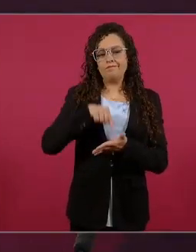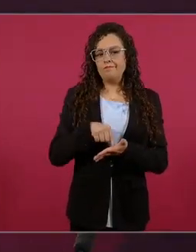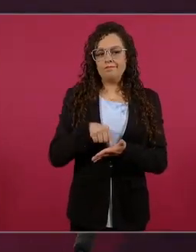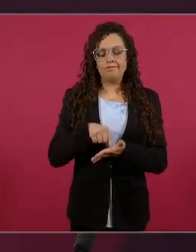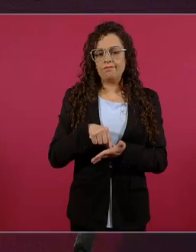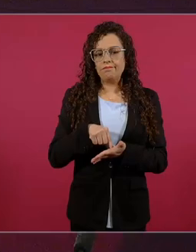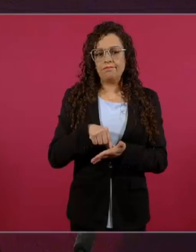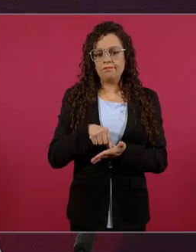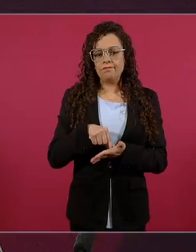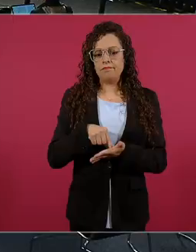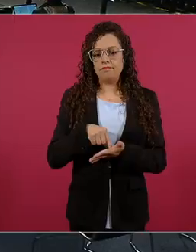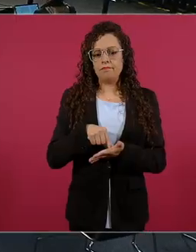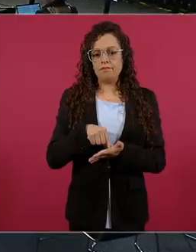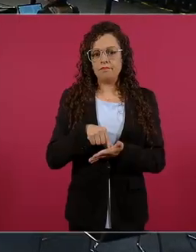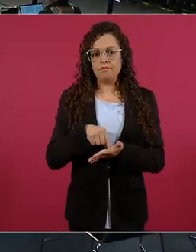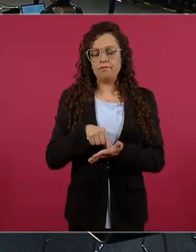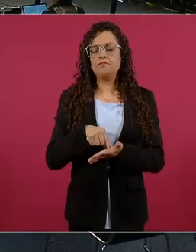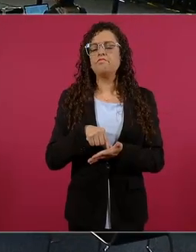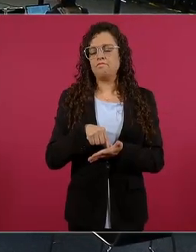porque